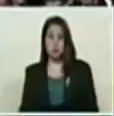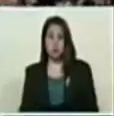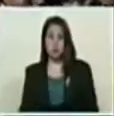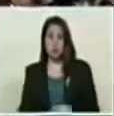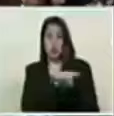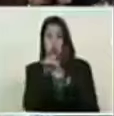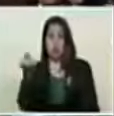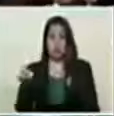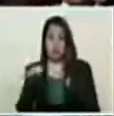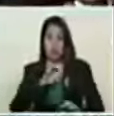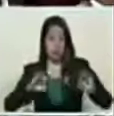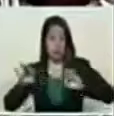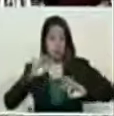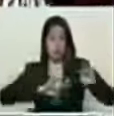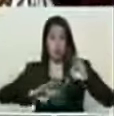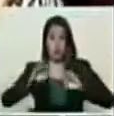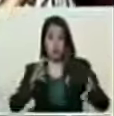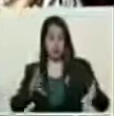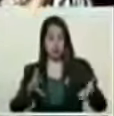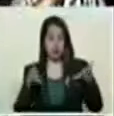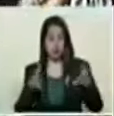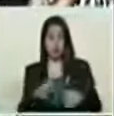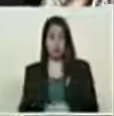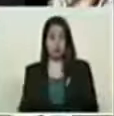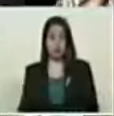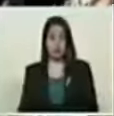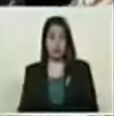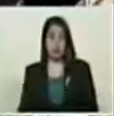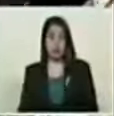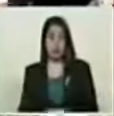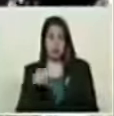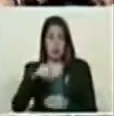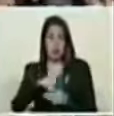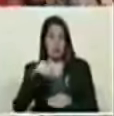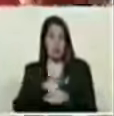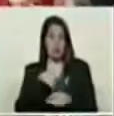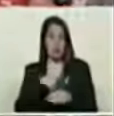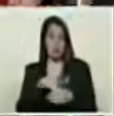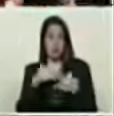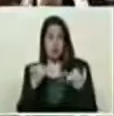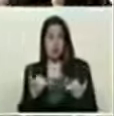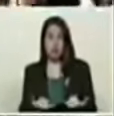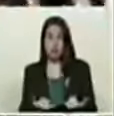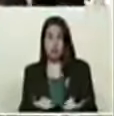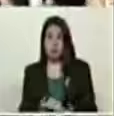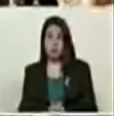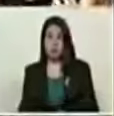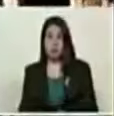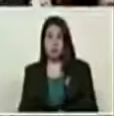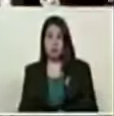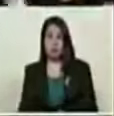¿Ustedes están preparados para otra victoria en las elecciones de alcalde?